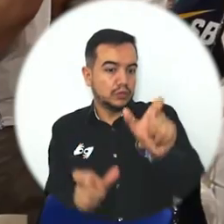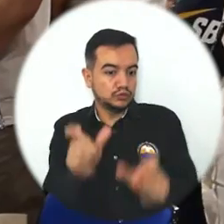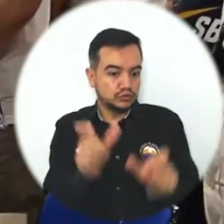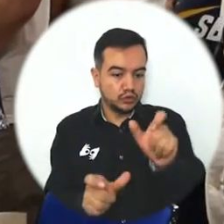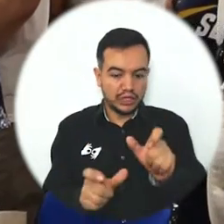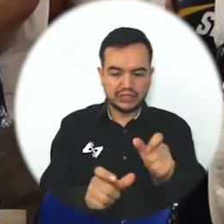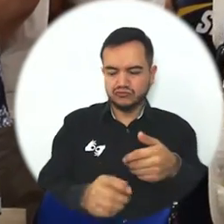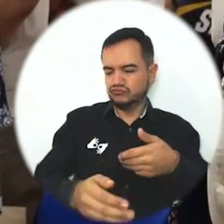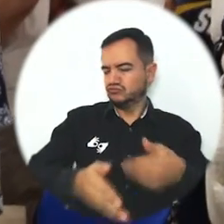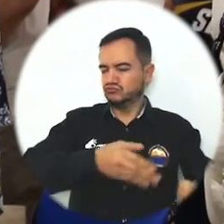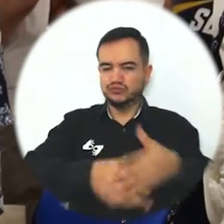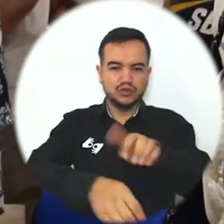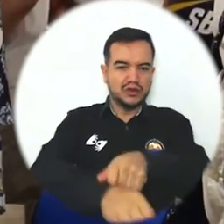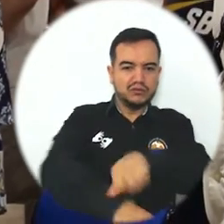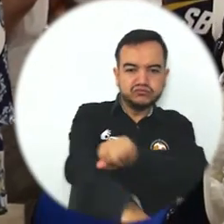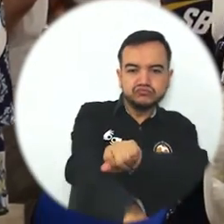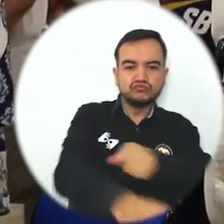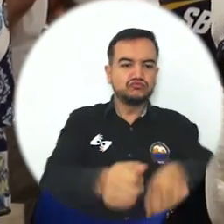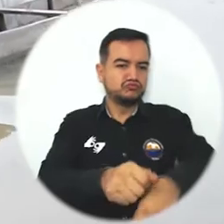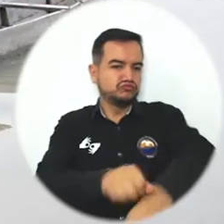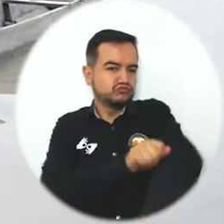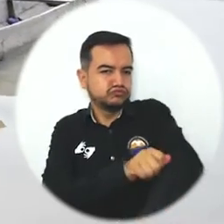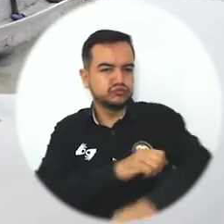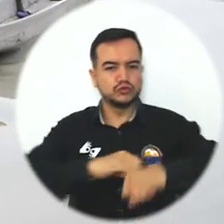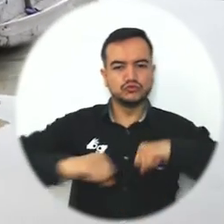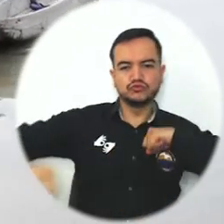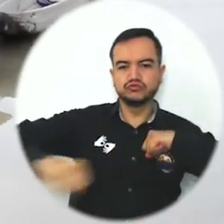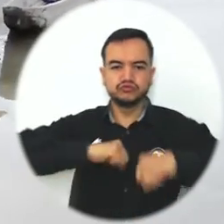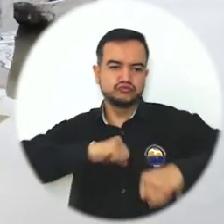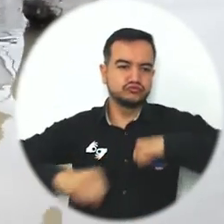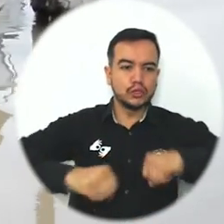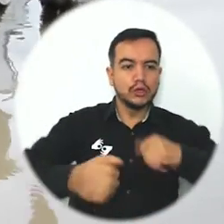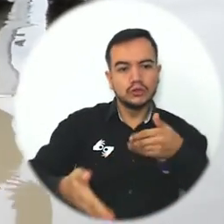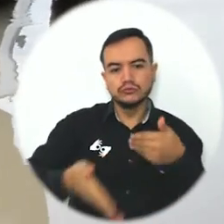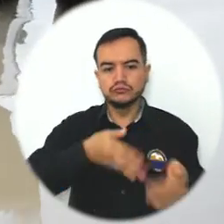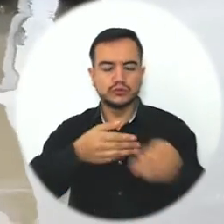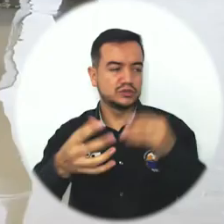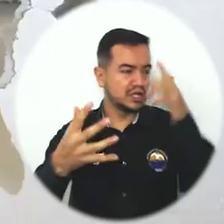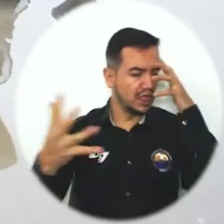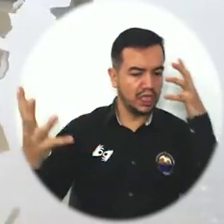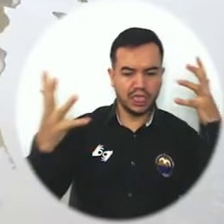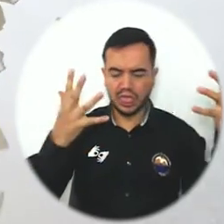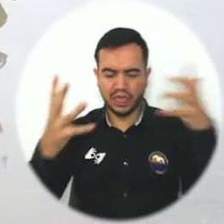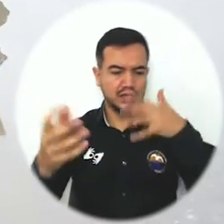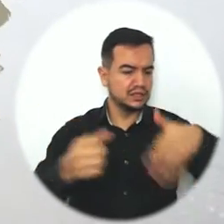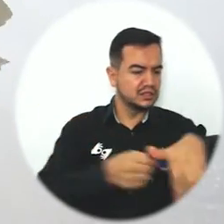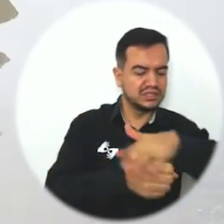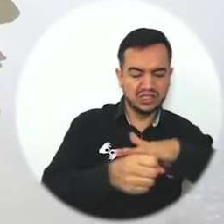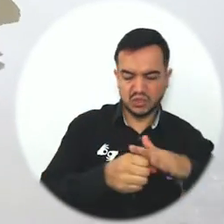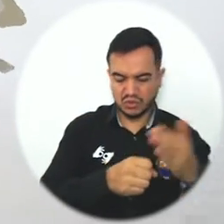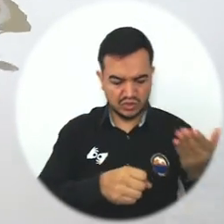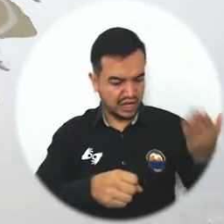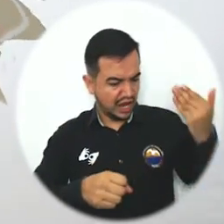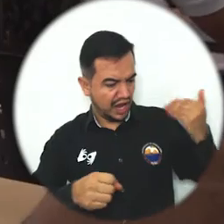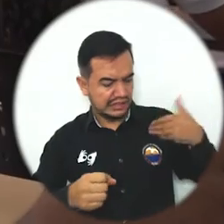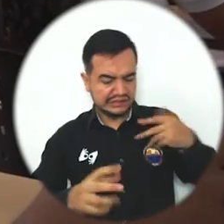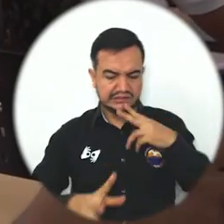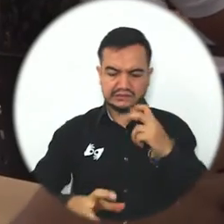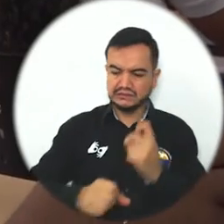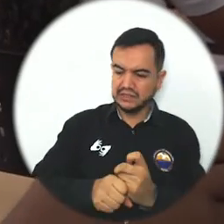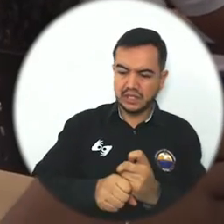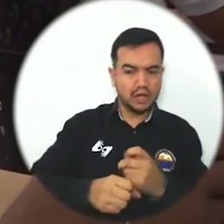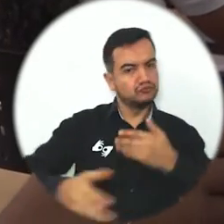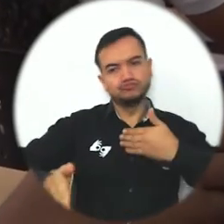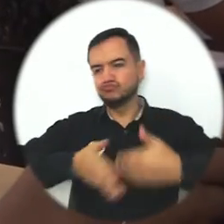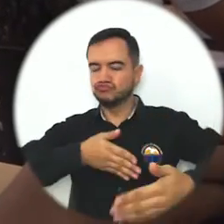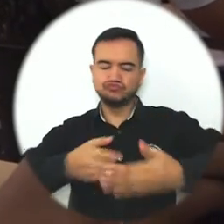gente con la camiseta puesta, que se han superado los problemas del pasado